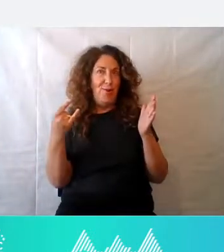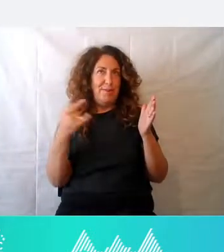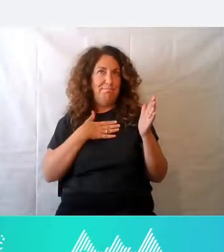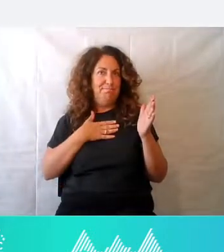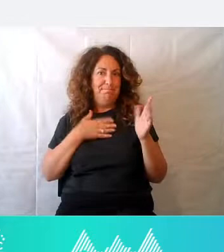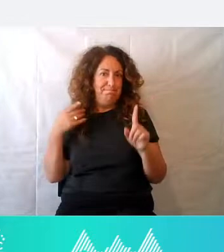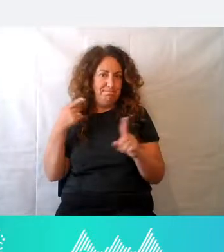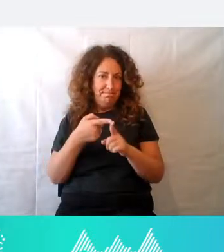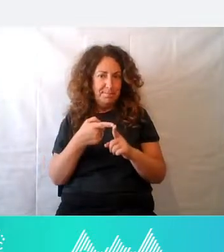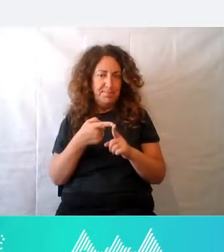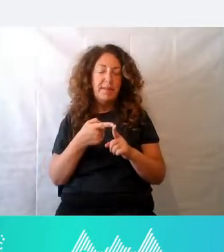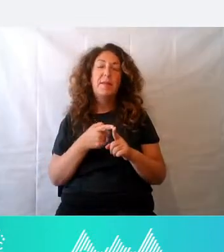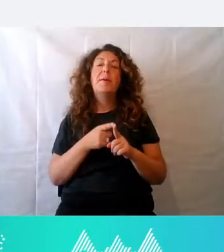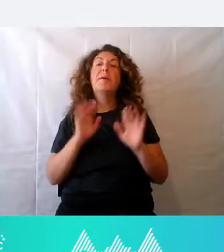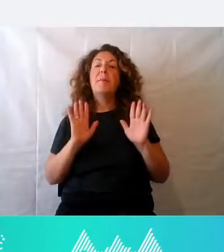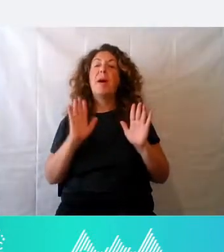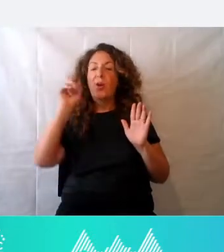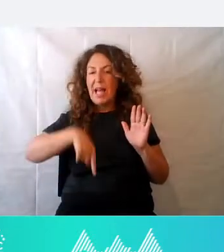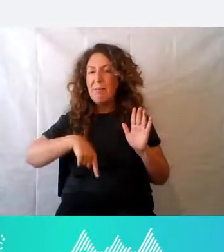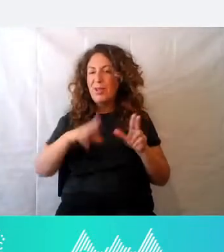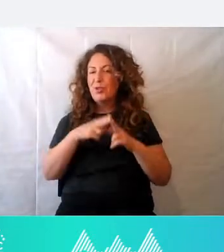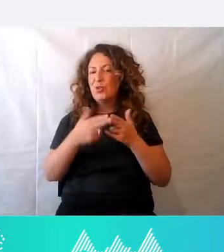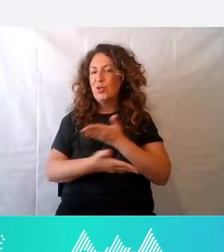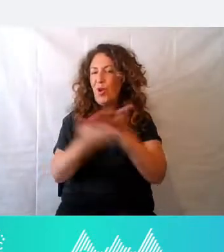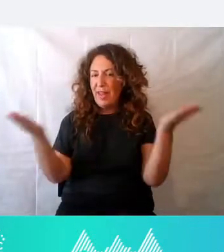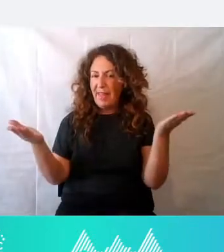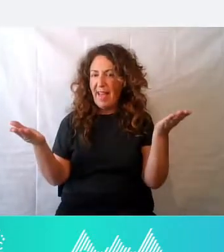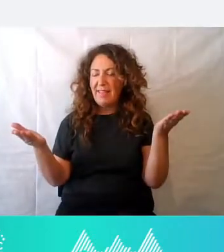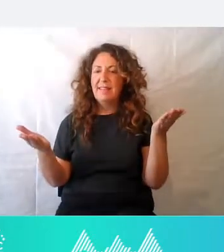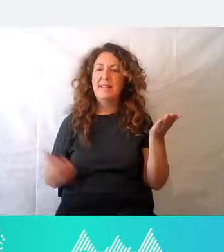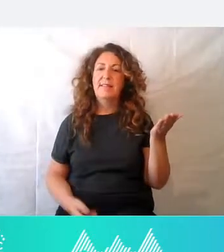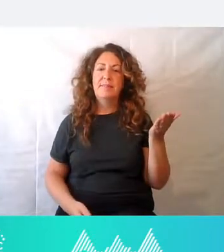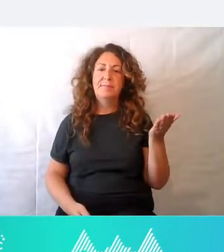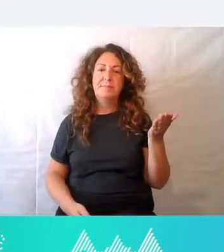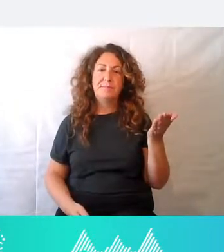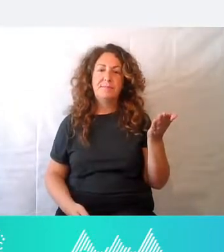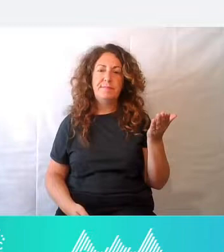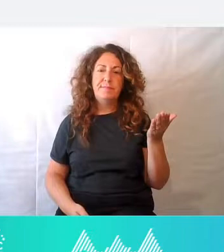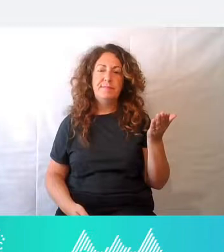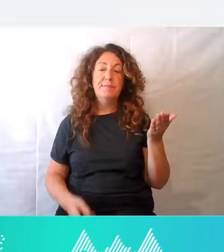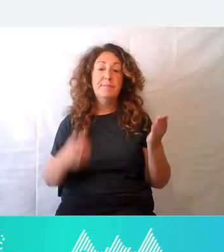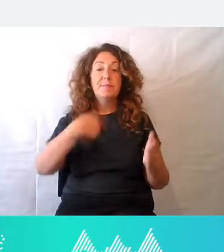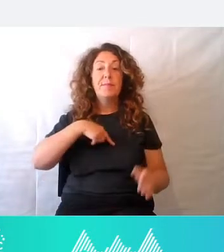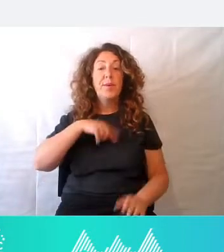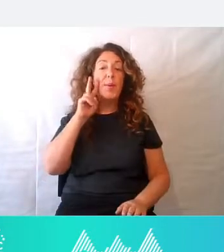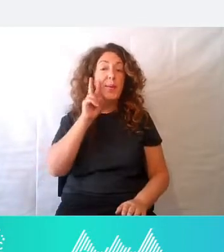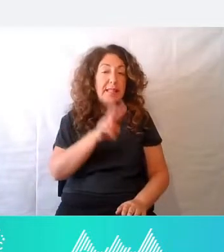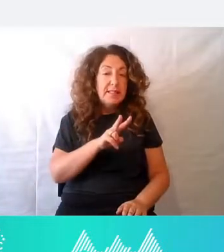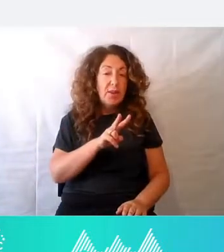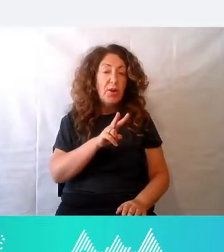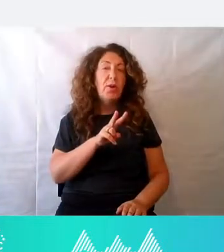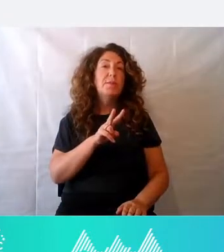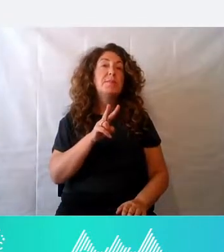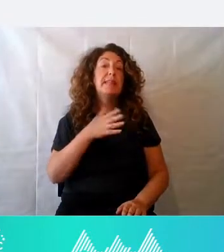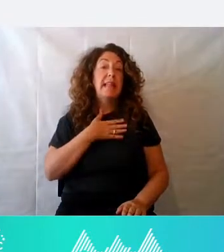es la sociedad el fin social que tiene nuestra visión nuestro nuestro mantra en la compañía es